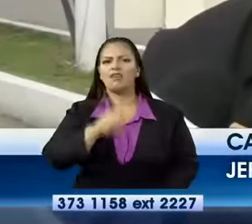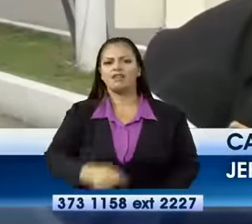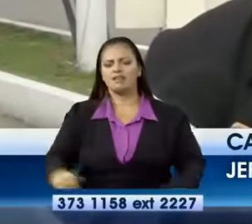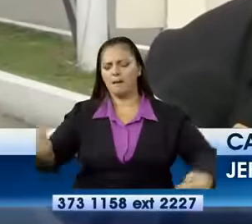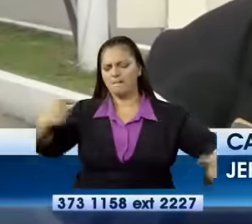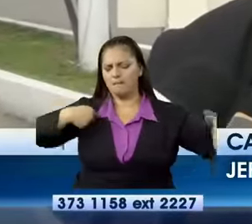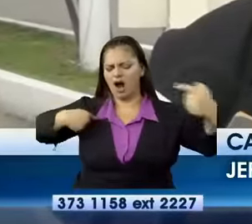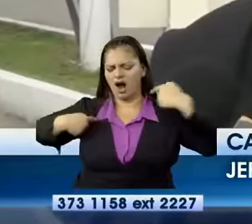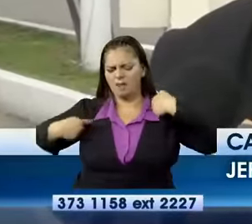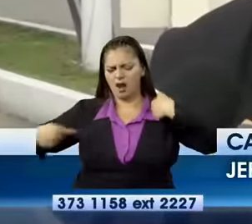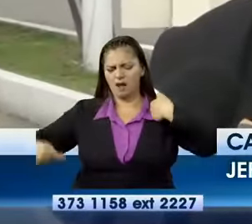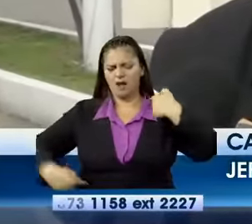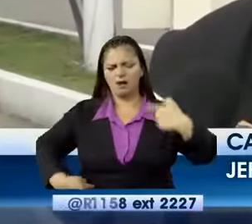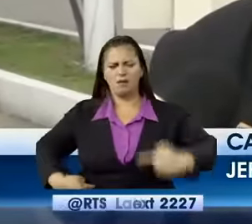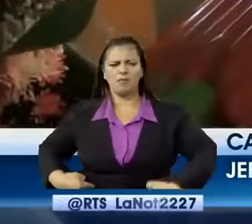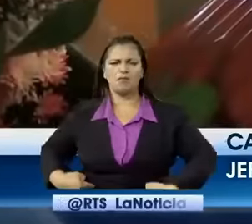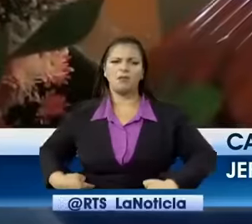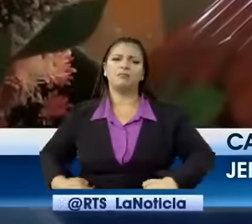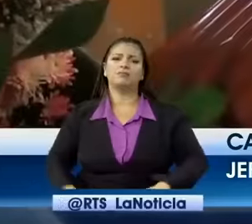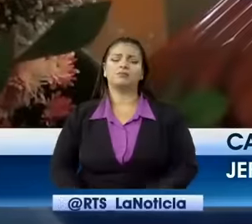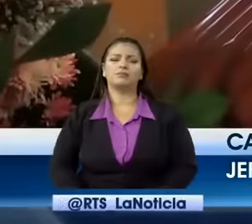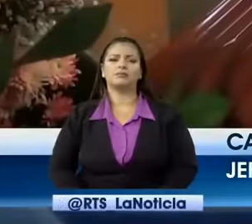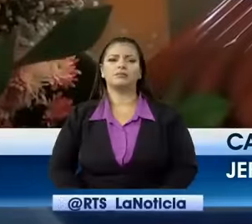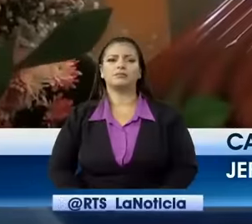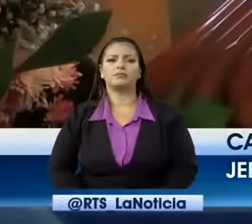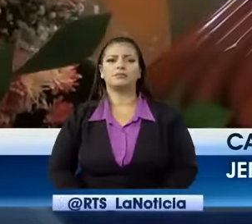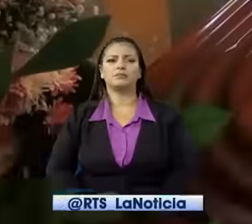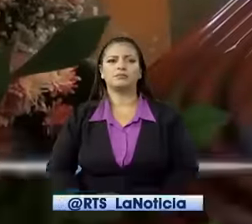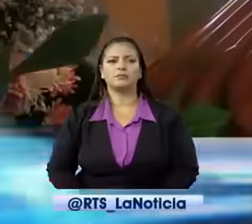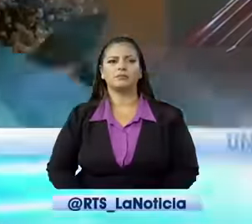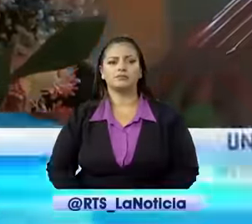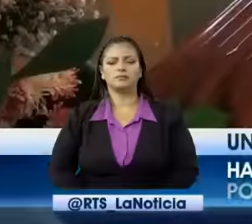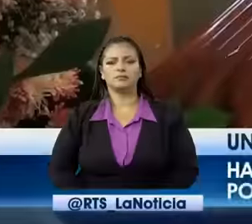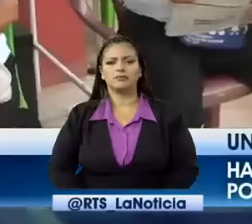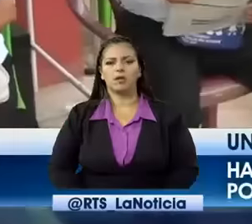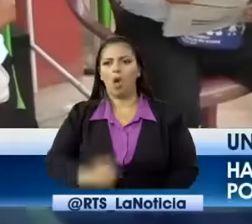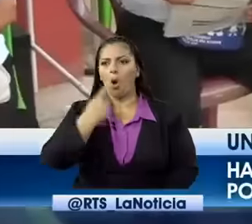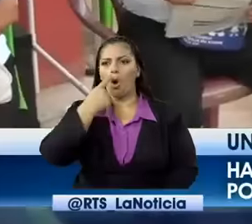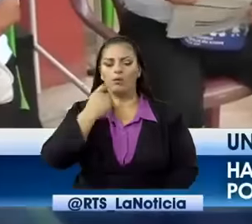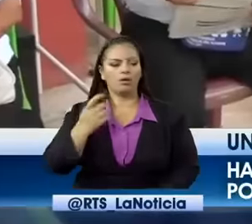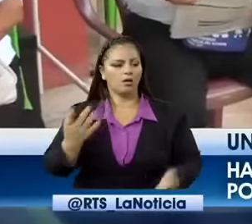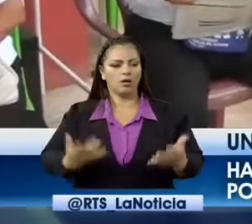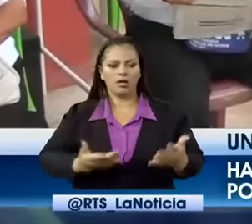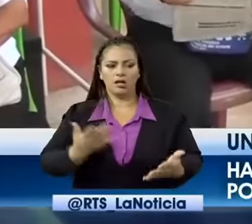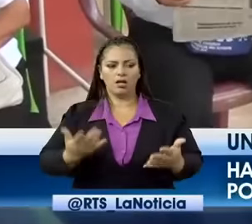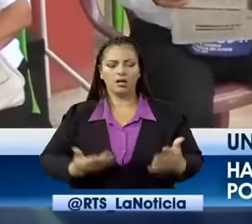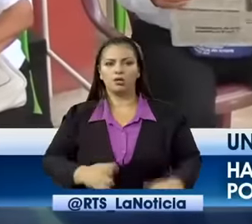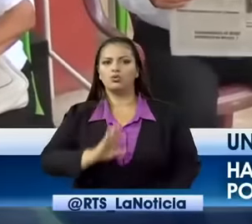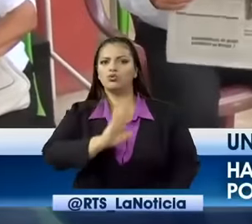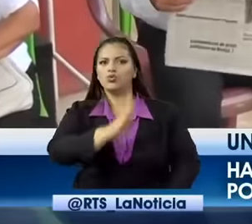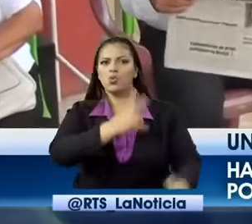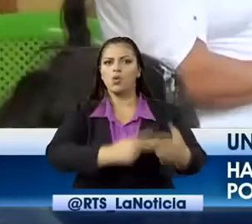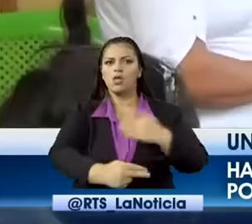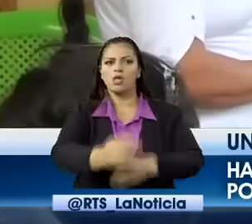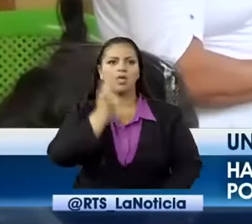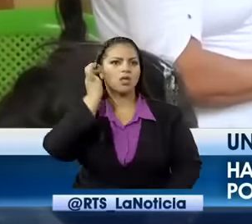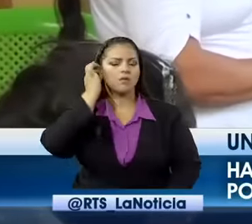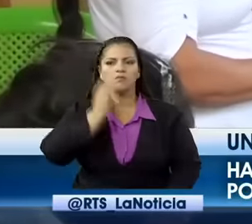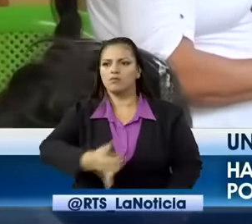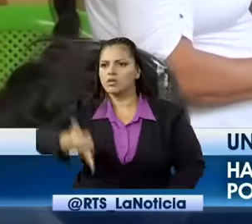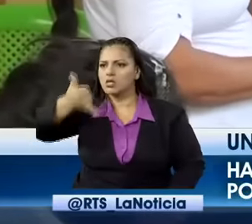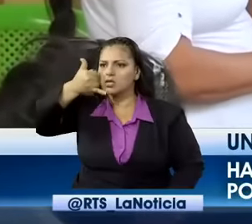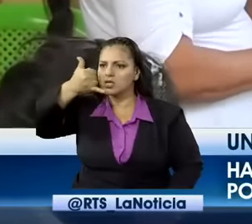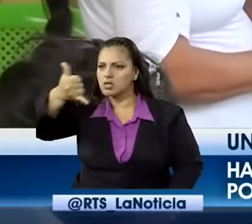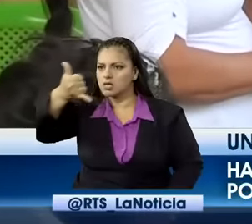producidas por arma arma blanca una vez consumado el crimen el victimario habría llamado a la Hi de